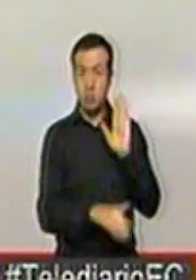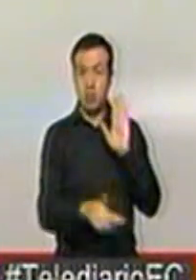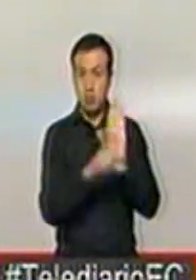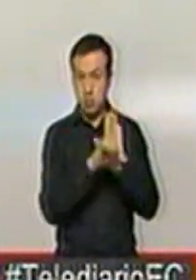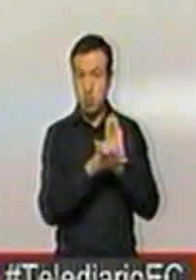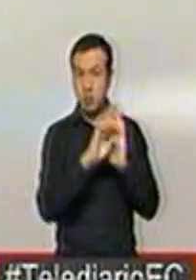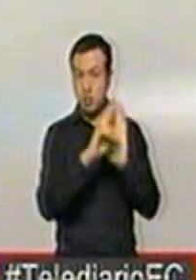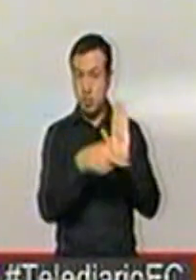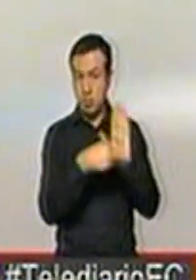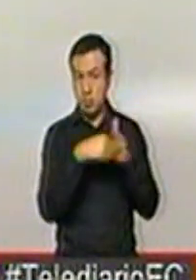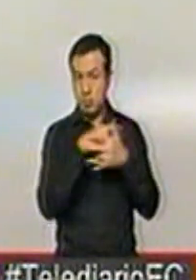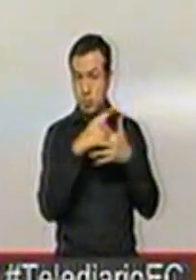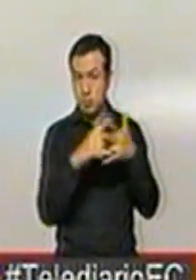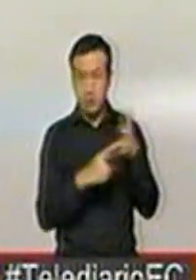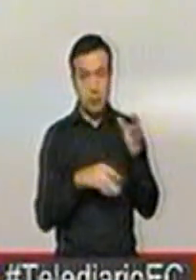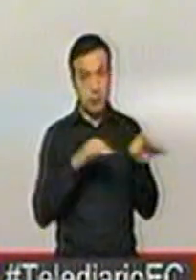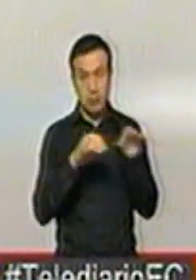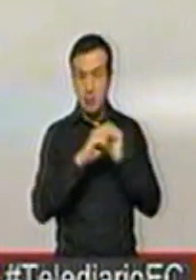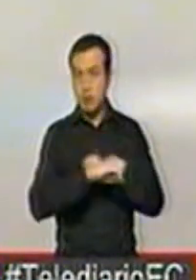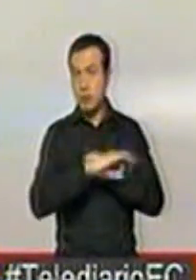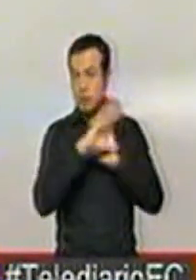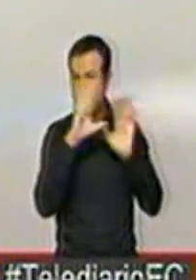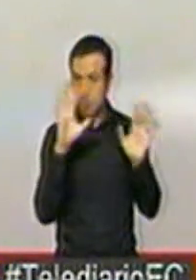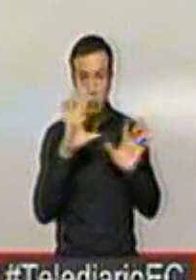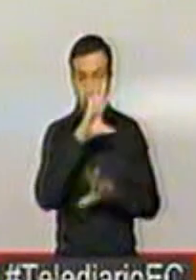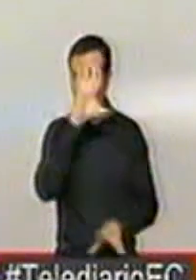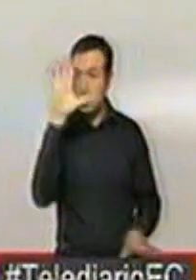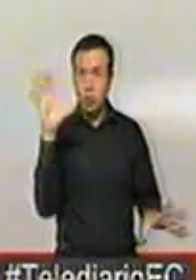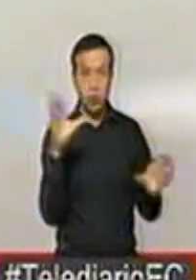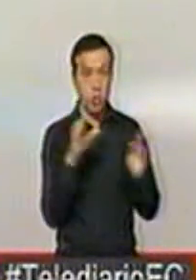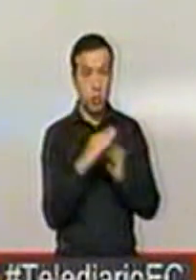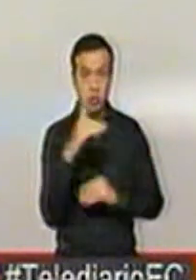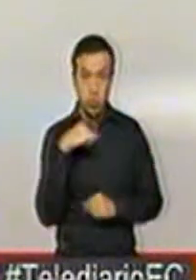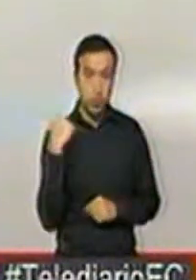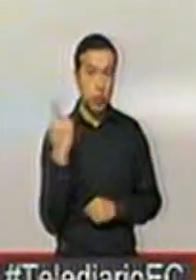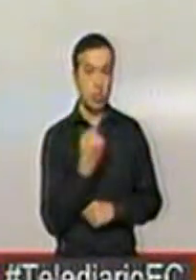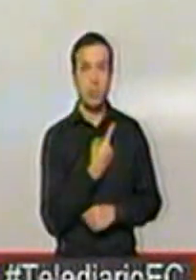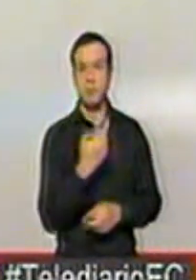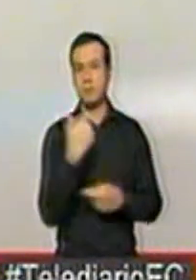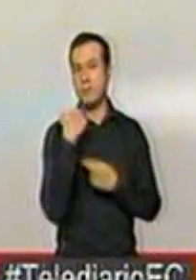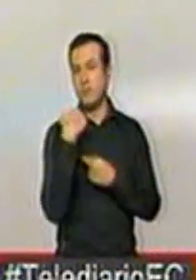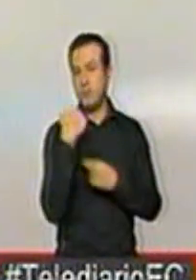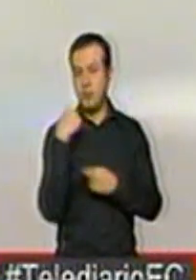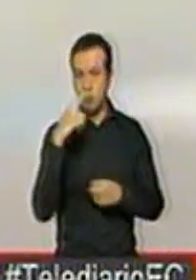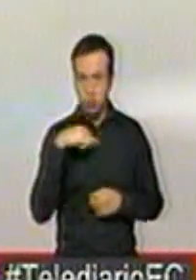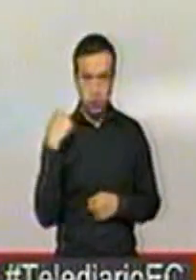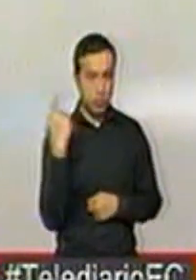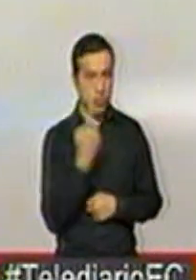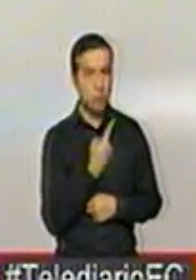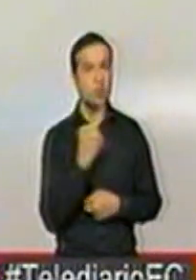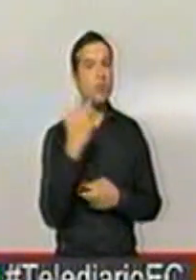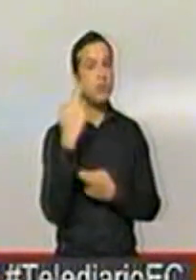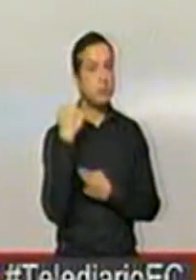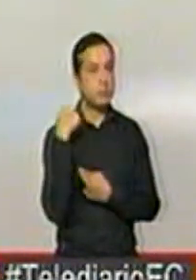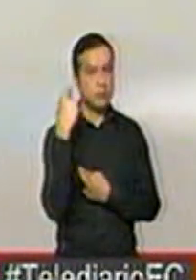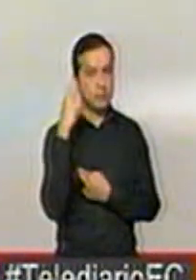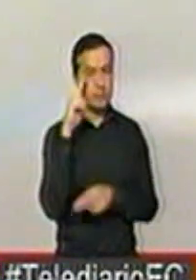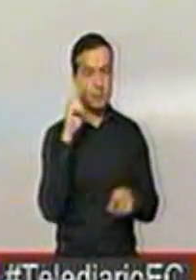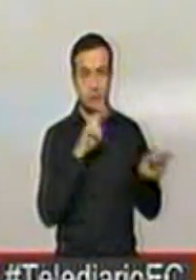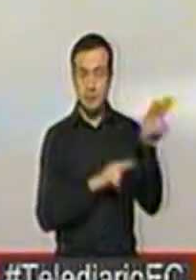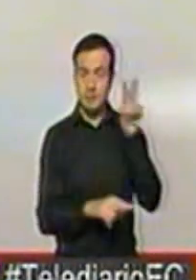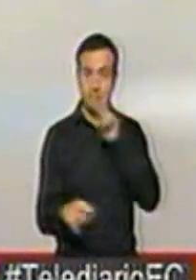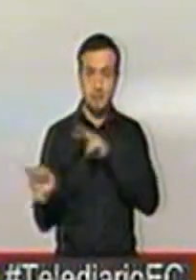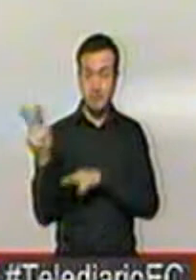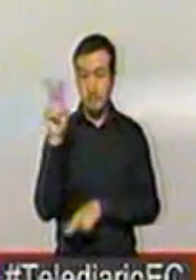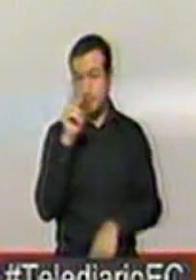reglamentos expresamente prevé que todos somos responsables tenemos que ser evaluados y